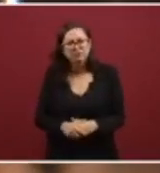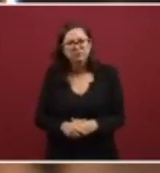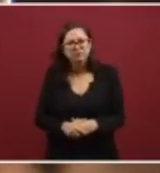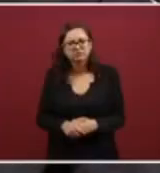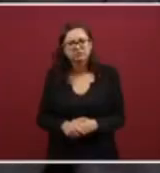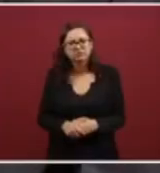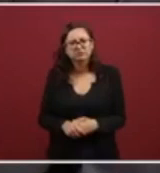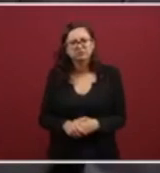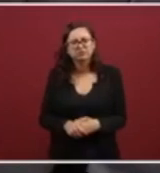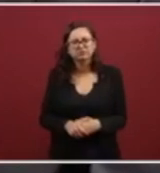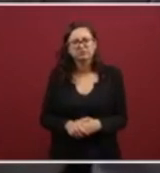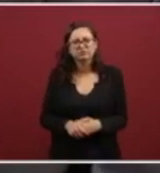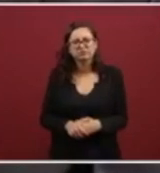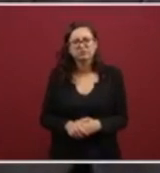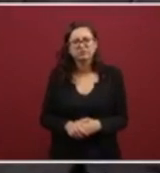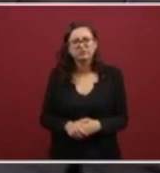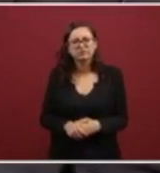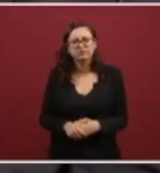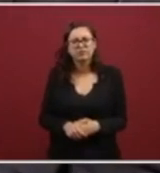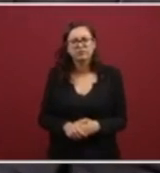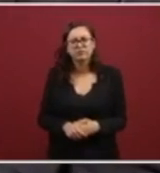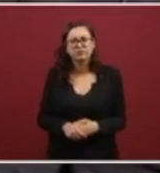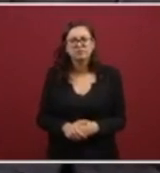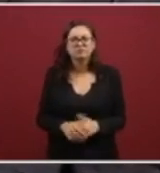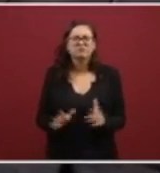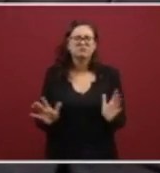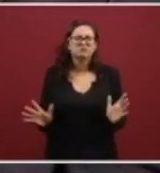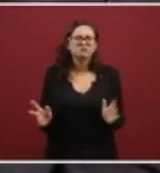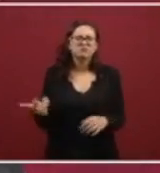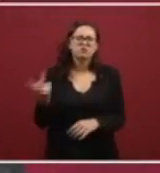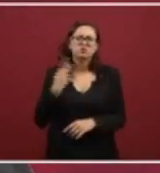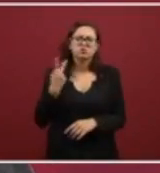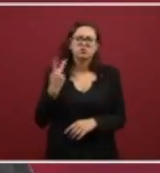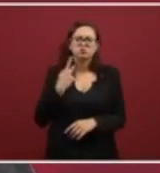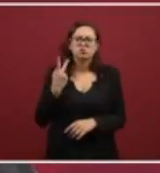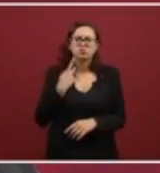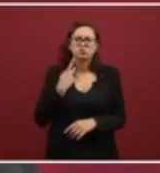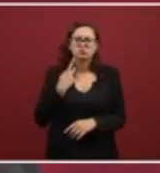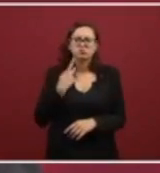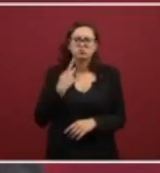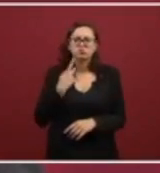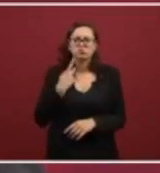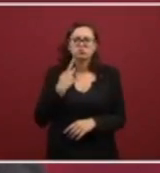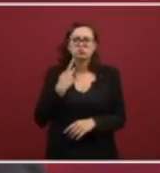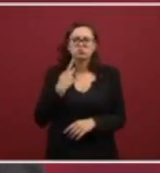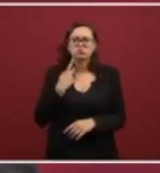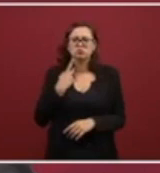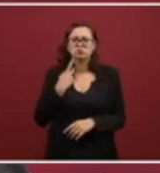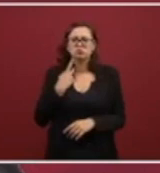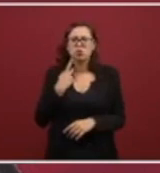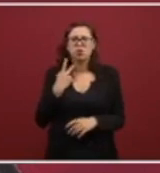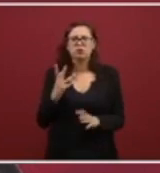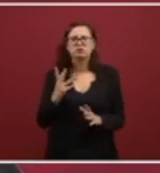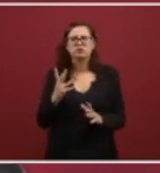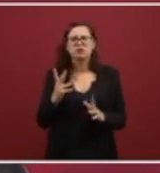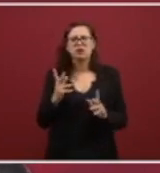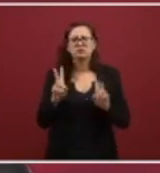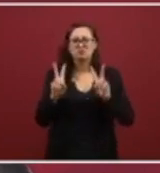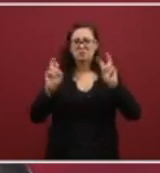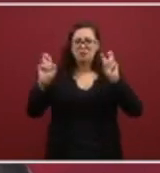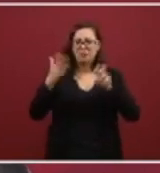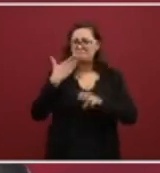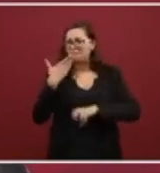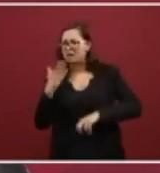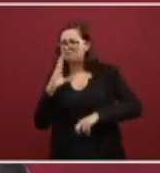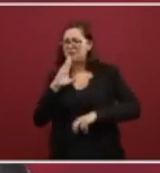diagnóstico? Yo dejaría el diagnóstico político de esto, si les parece, al final o al término de los plazos fijados.